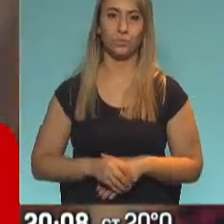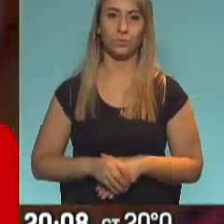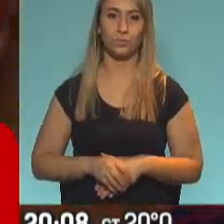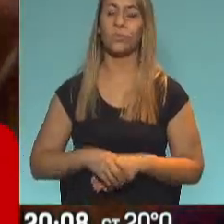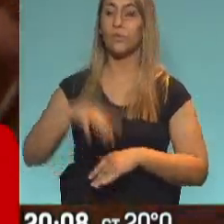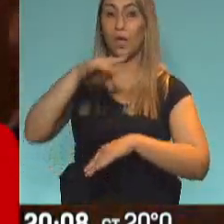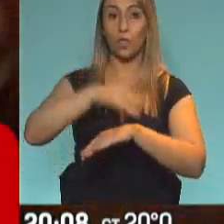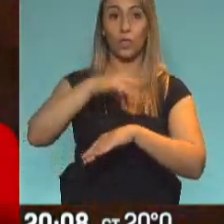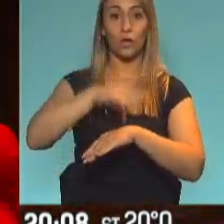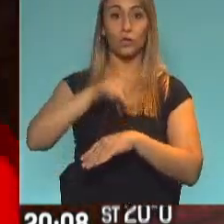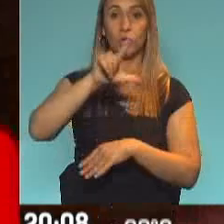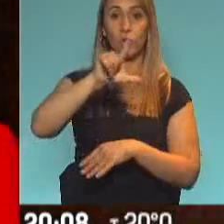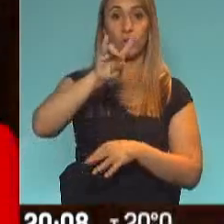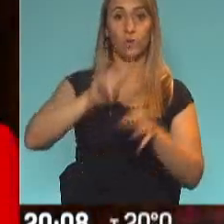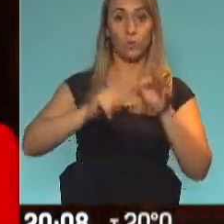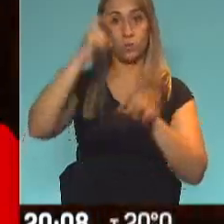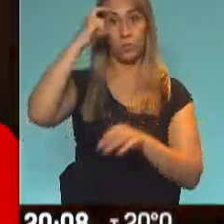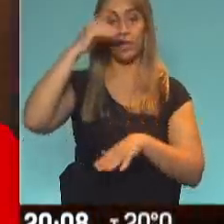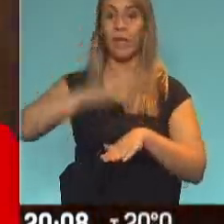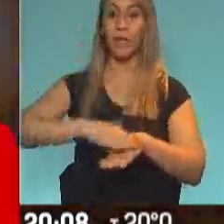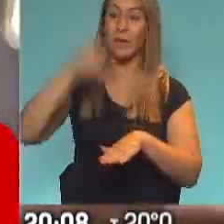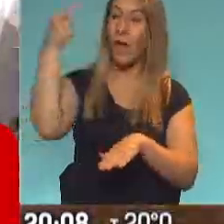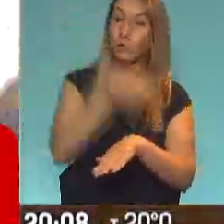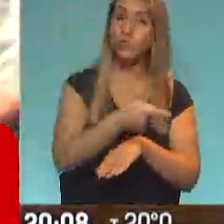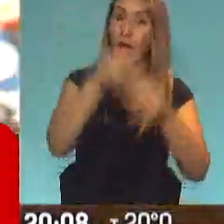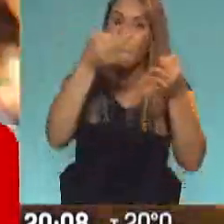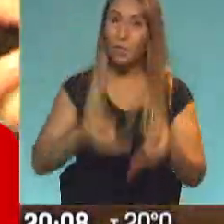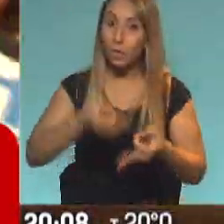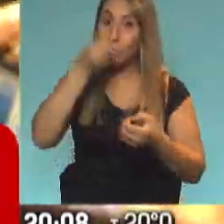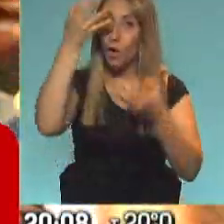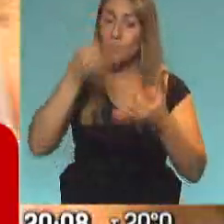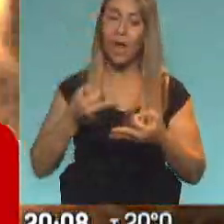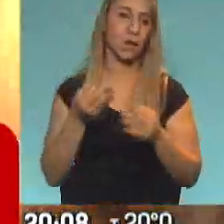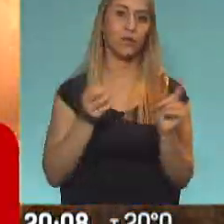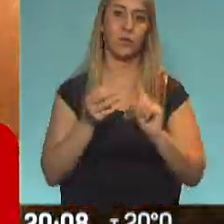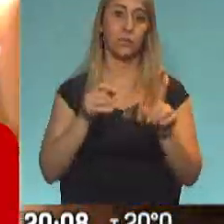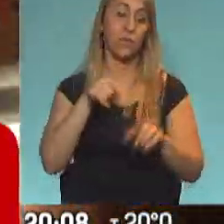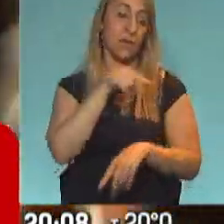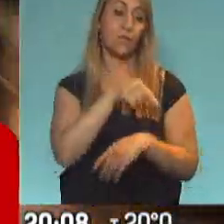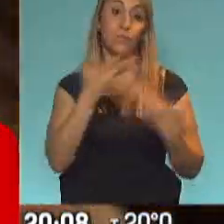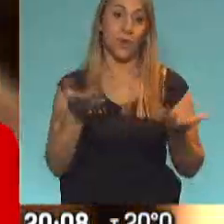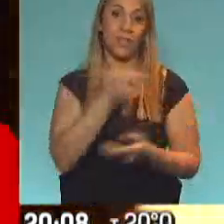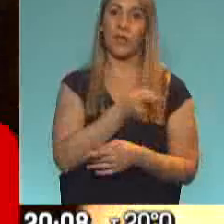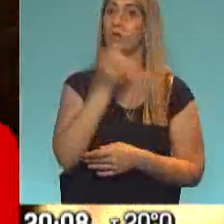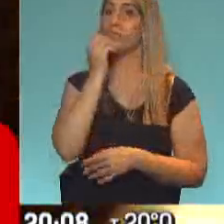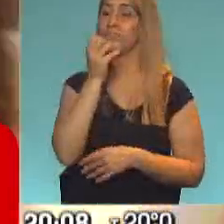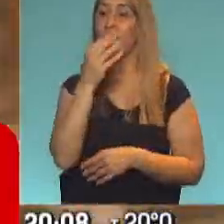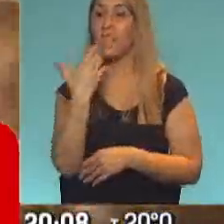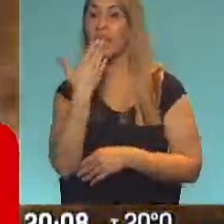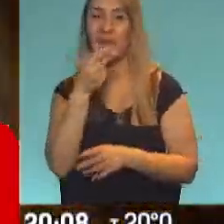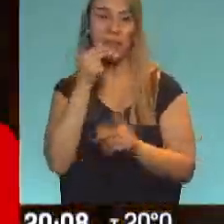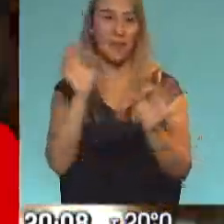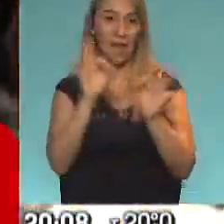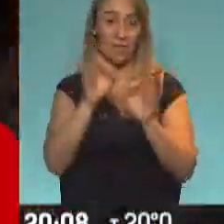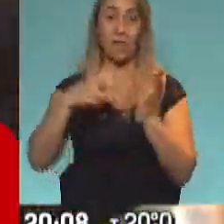El doctor Luque no está formalmente imputado, no declaró porque no está formalmente imputado y no le pudieron